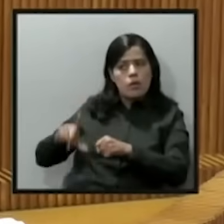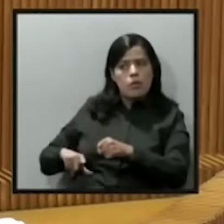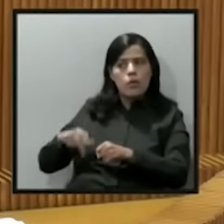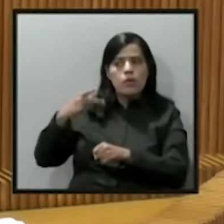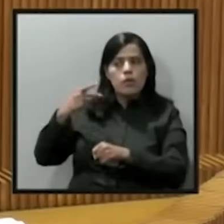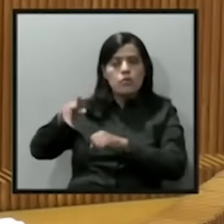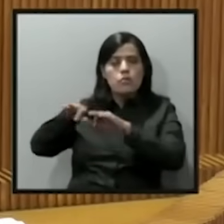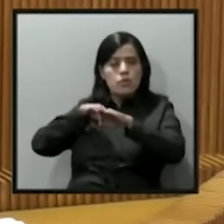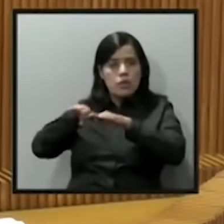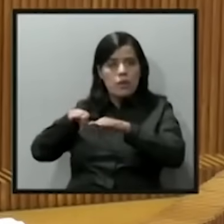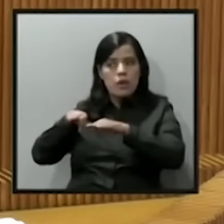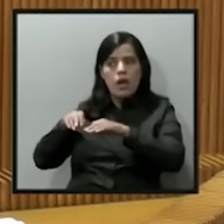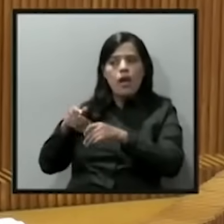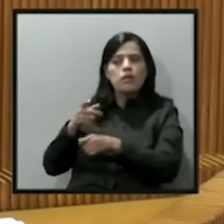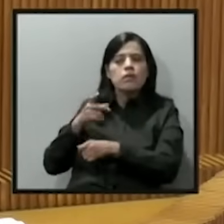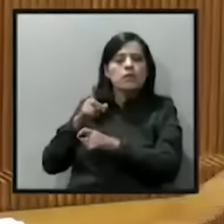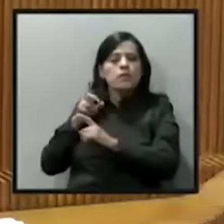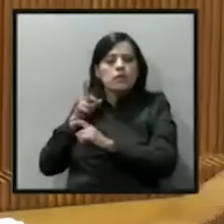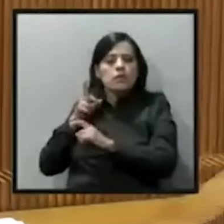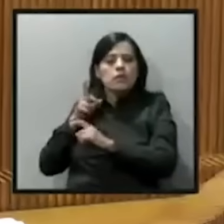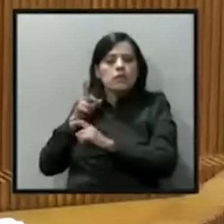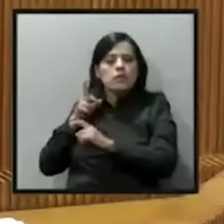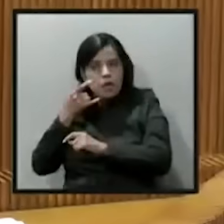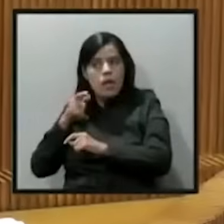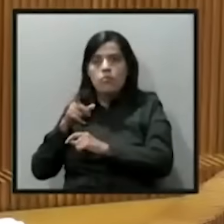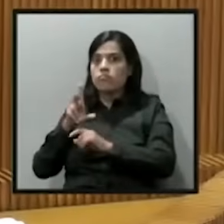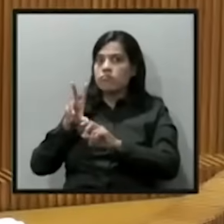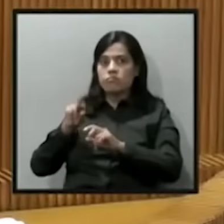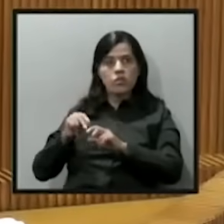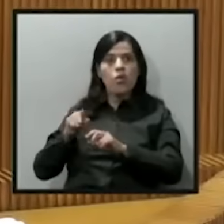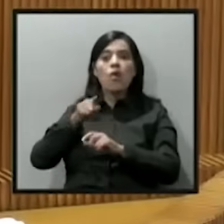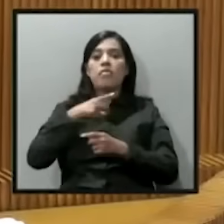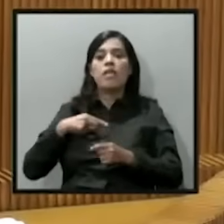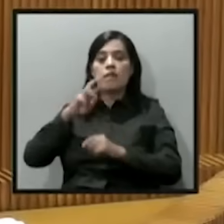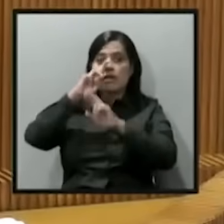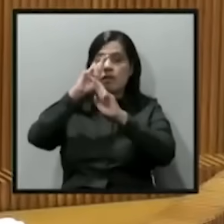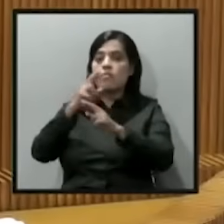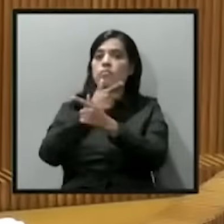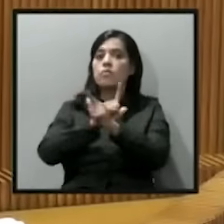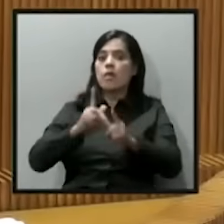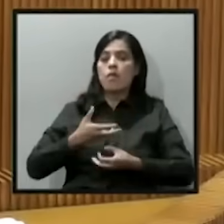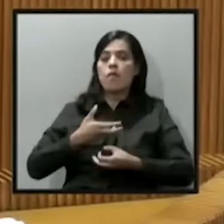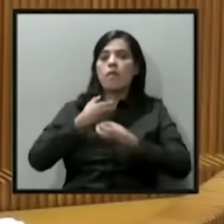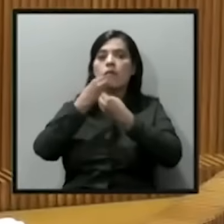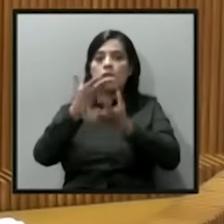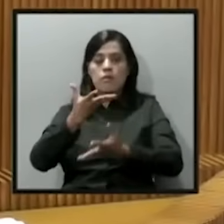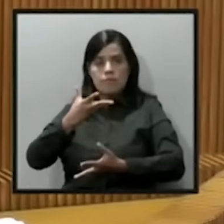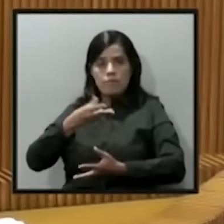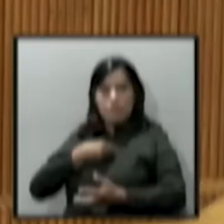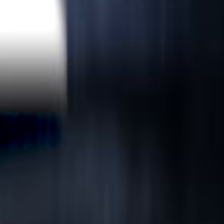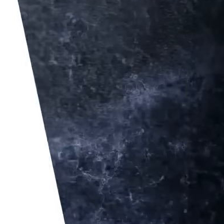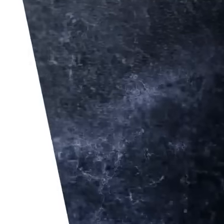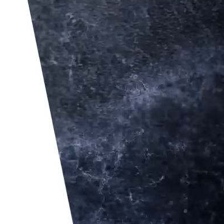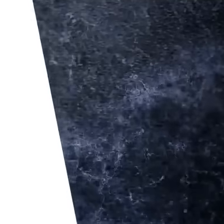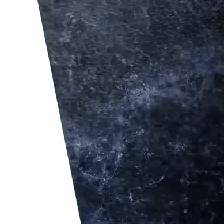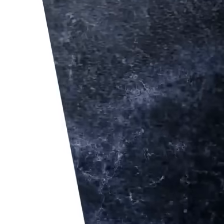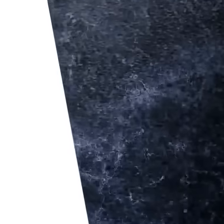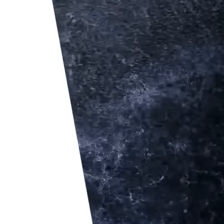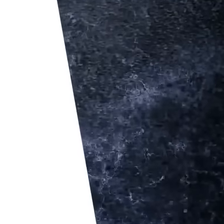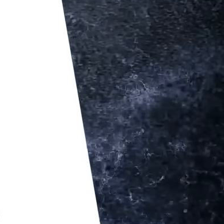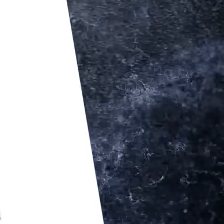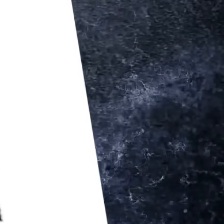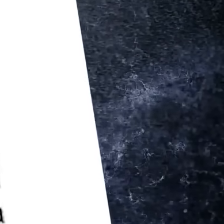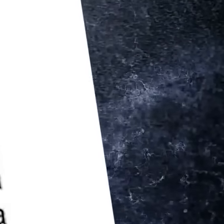funcionarios, cuando en su lugar deberían prevalecer el respeto a la libertad de expresión, la tolerancia y la democracia. El